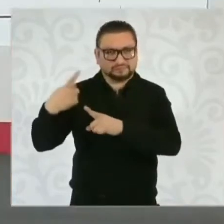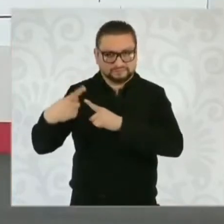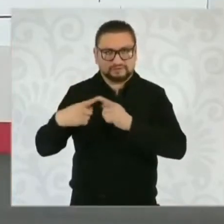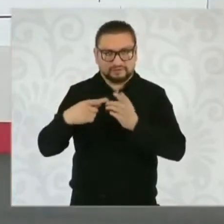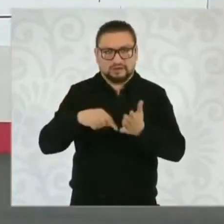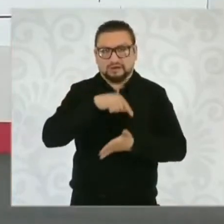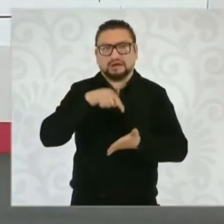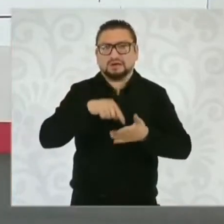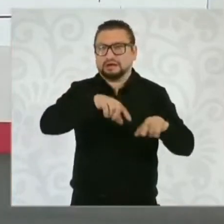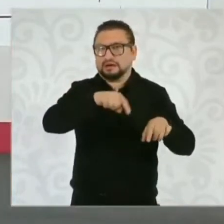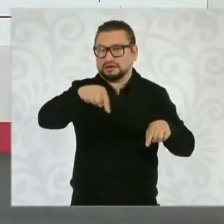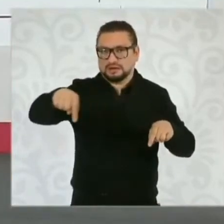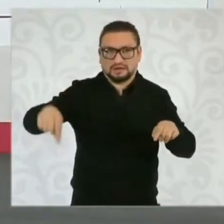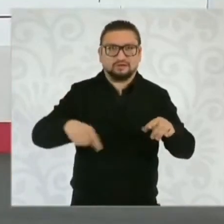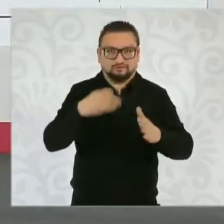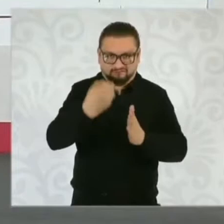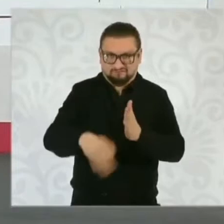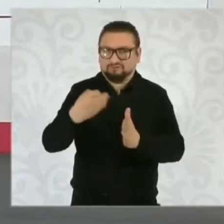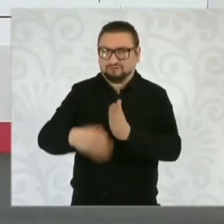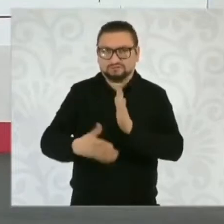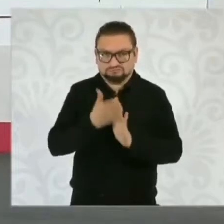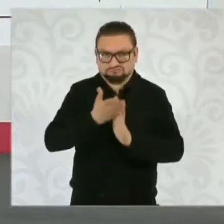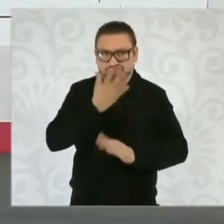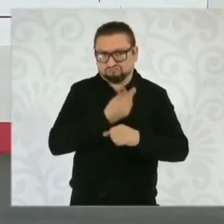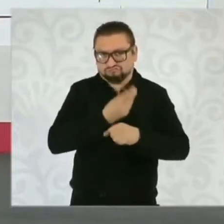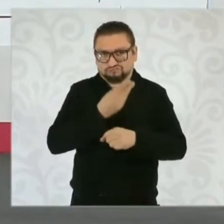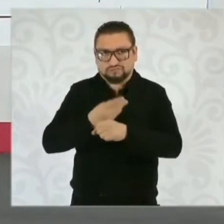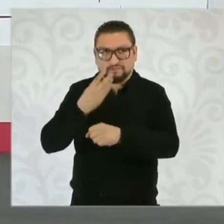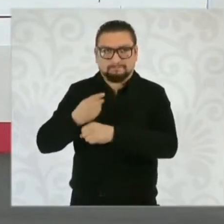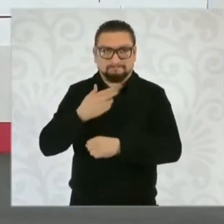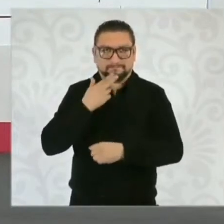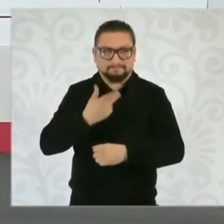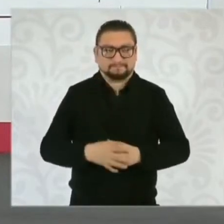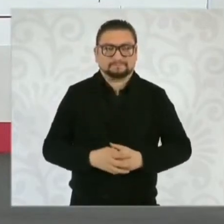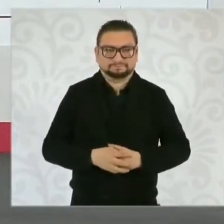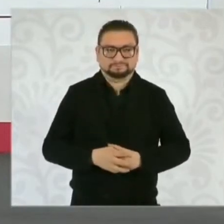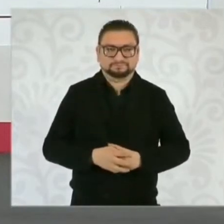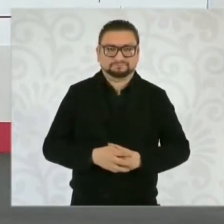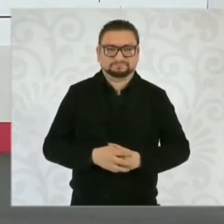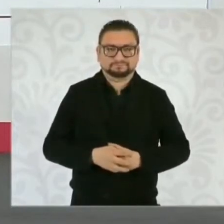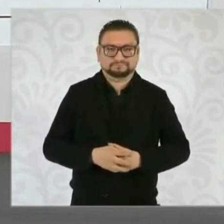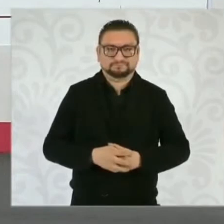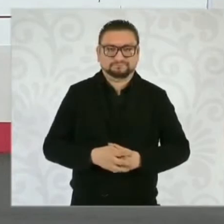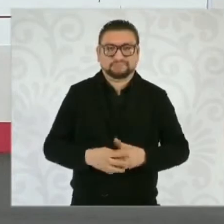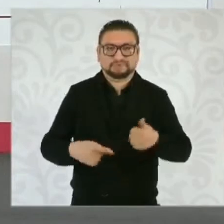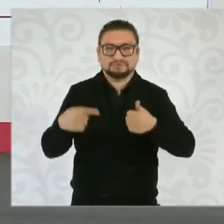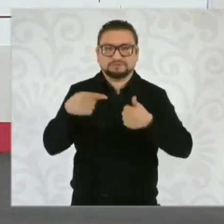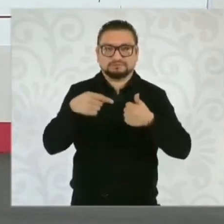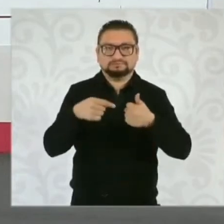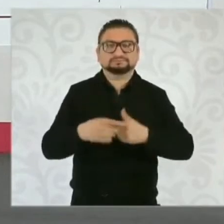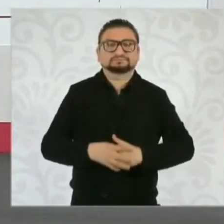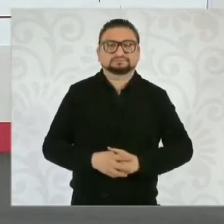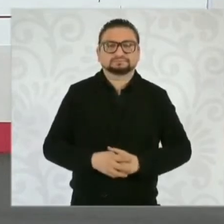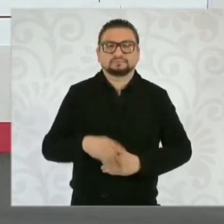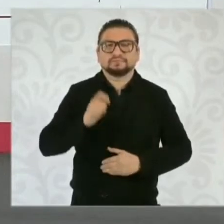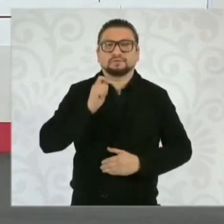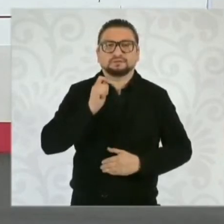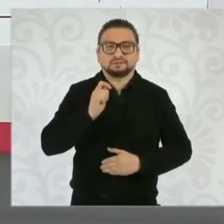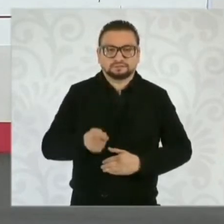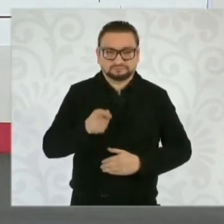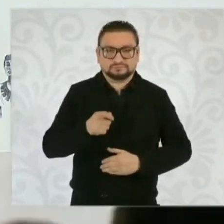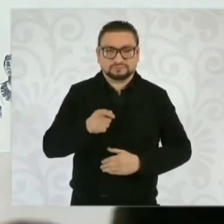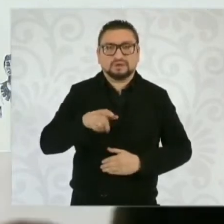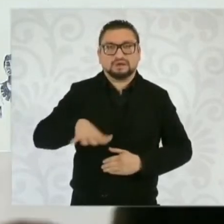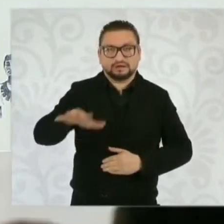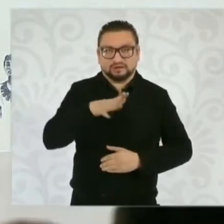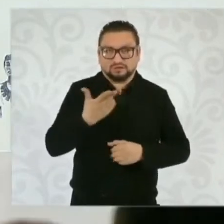algunas unidades hacen falta obras grandes para su rehabilitación. 6, ampliar la